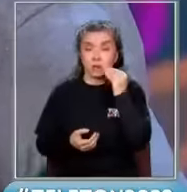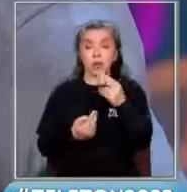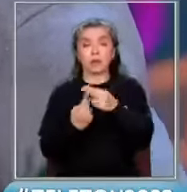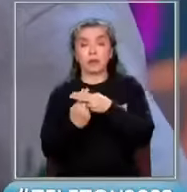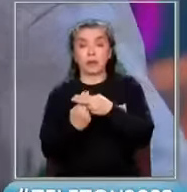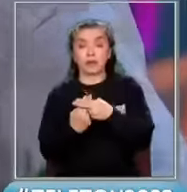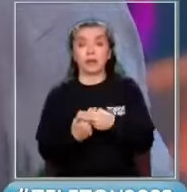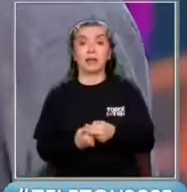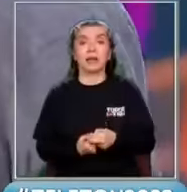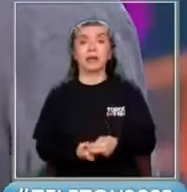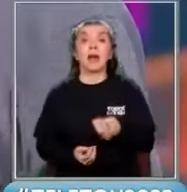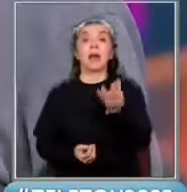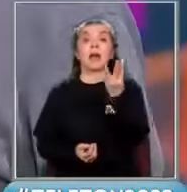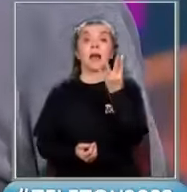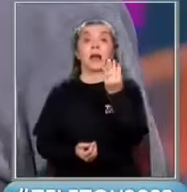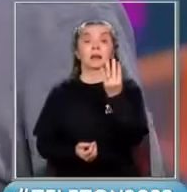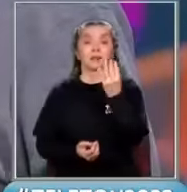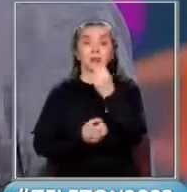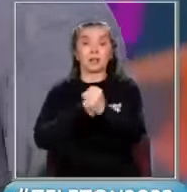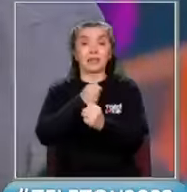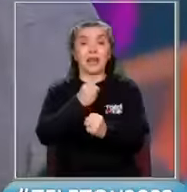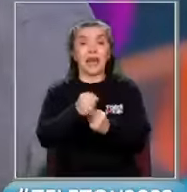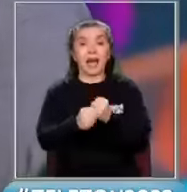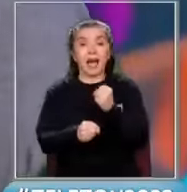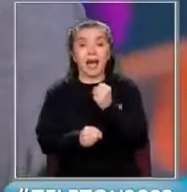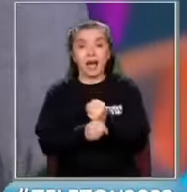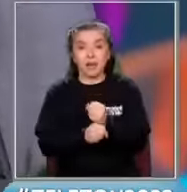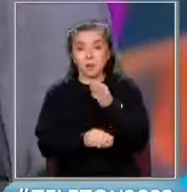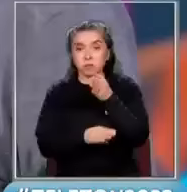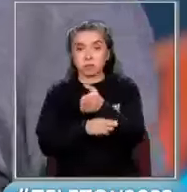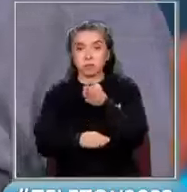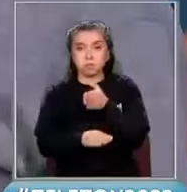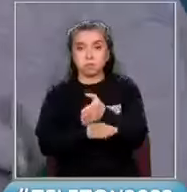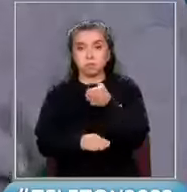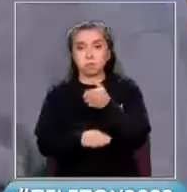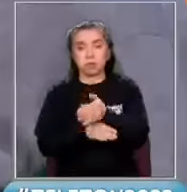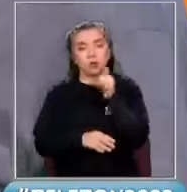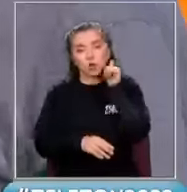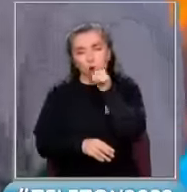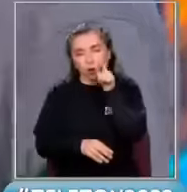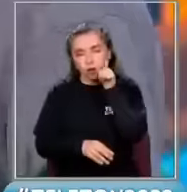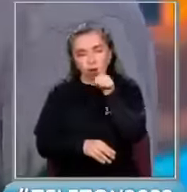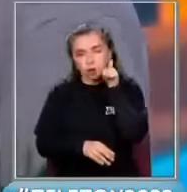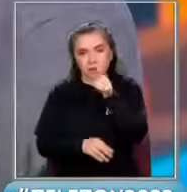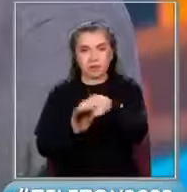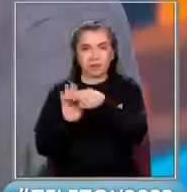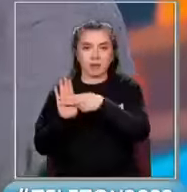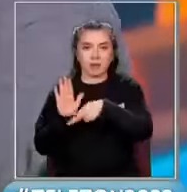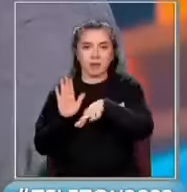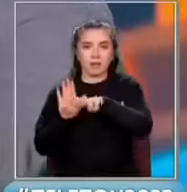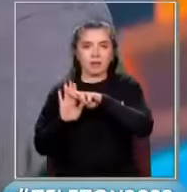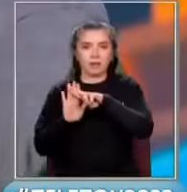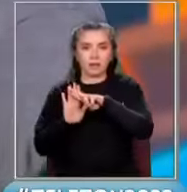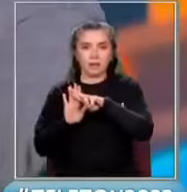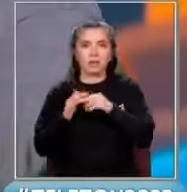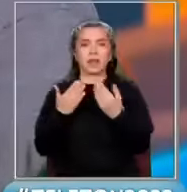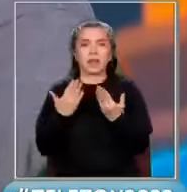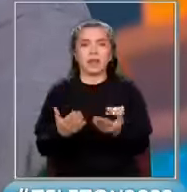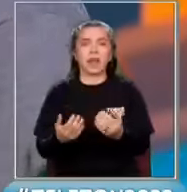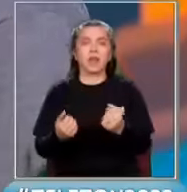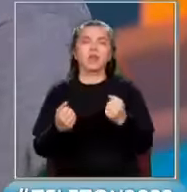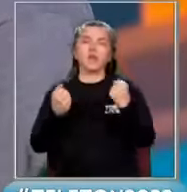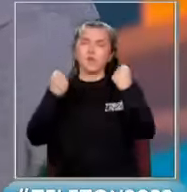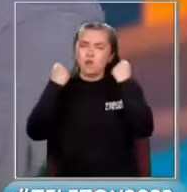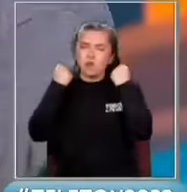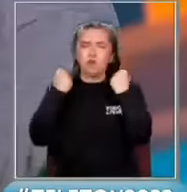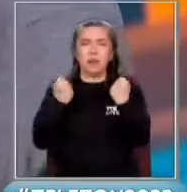está 14 años yendo todos los días a rehabilitarse. Y yo quiero pedir un fuerte y cariñoso aplauso